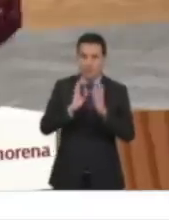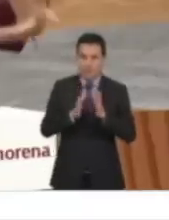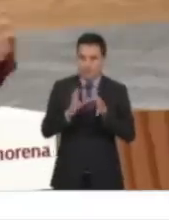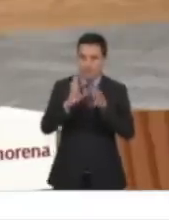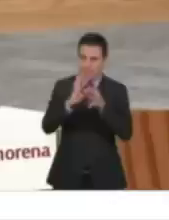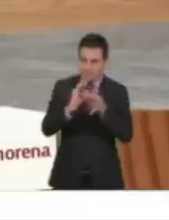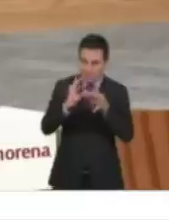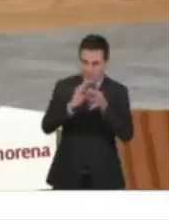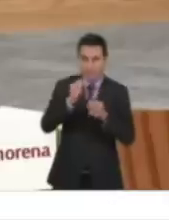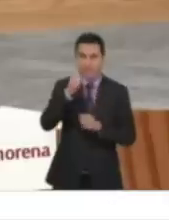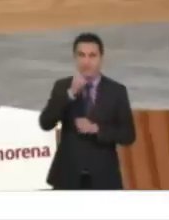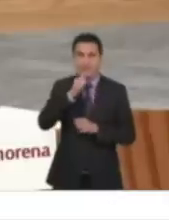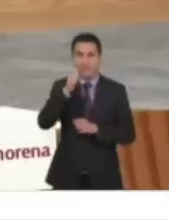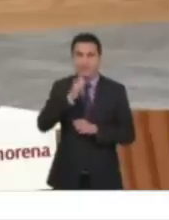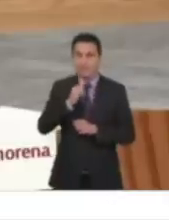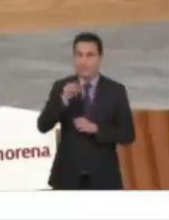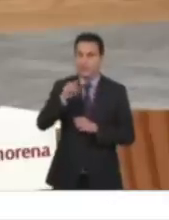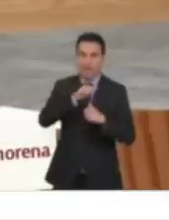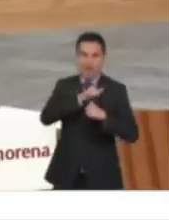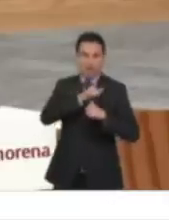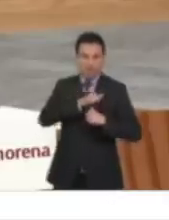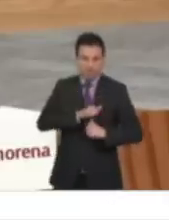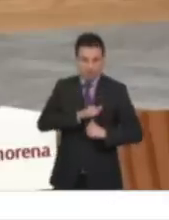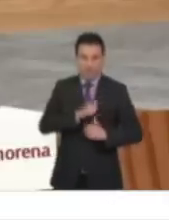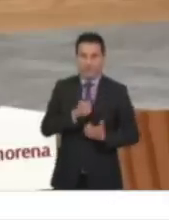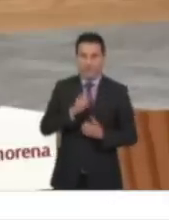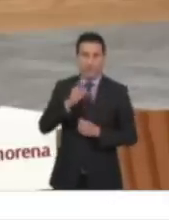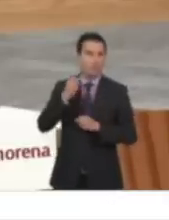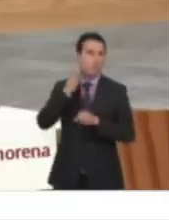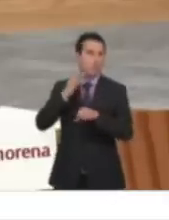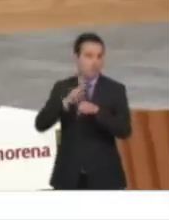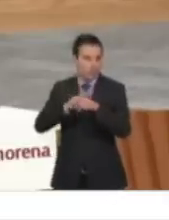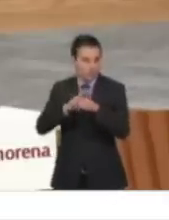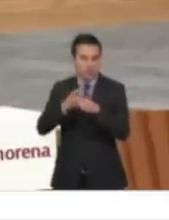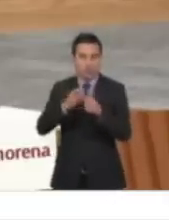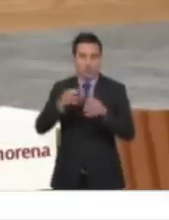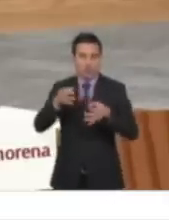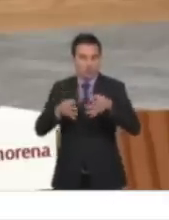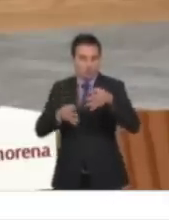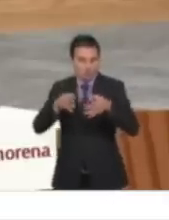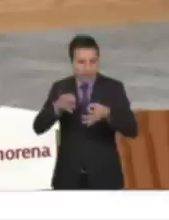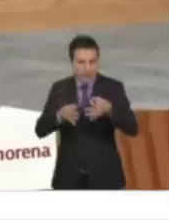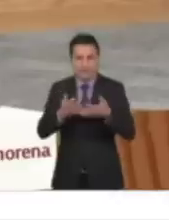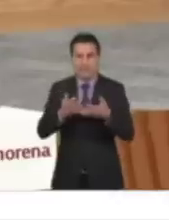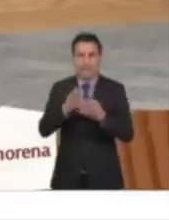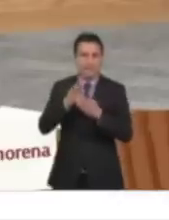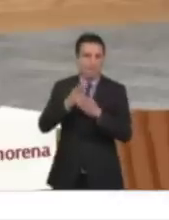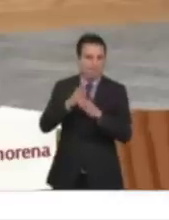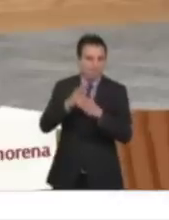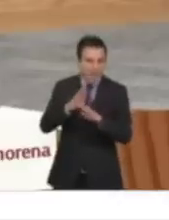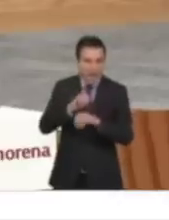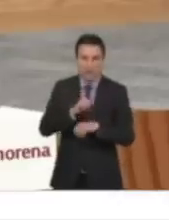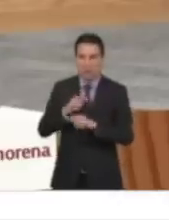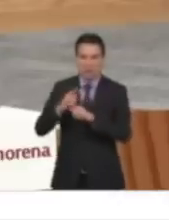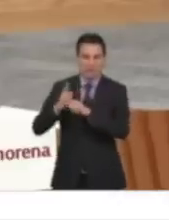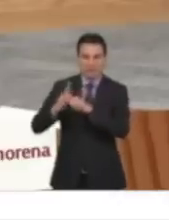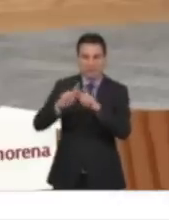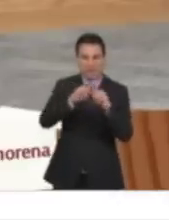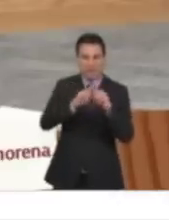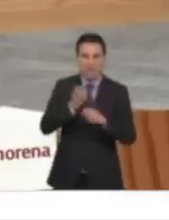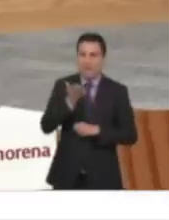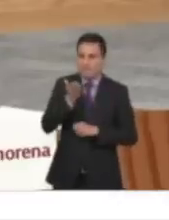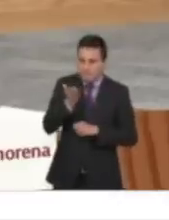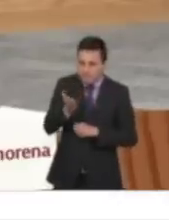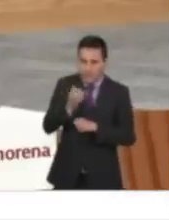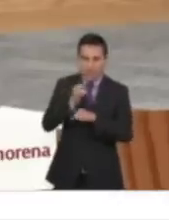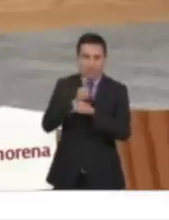hace requerimientos a las autoridades de Procuración de Justicia, a las autoridades financieras, y bueno, una